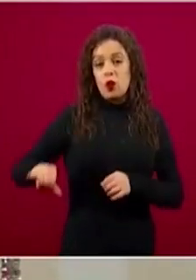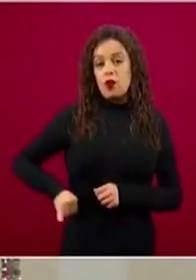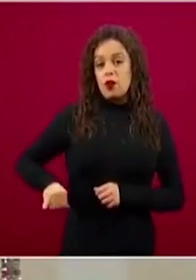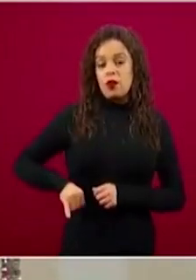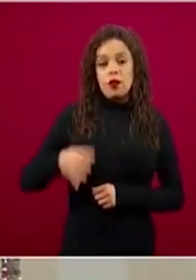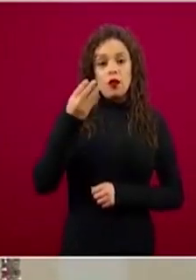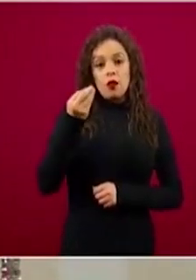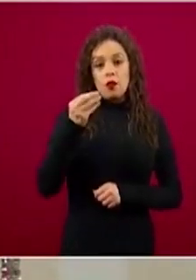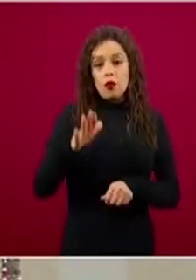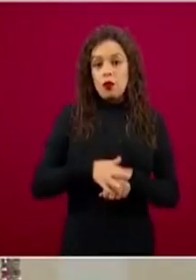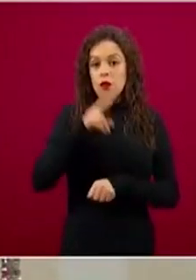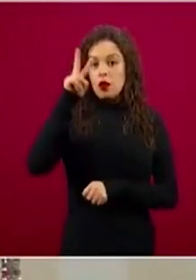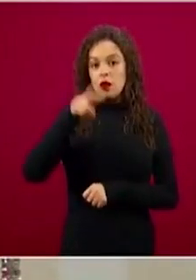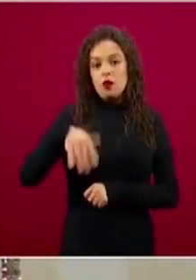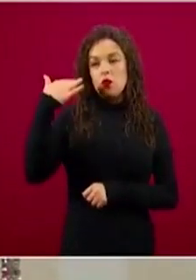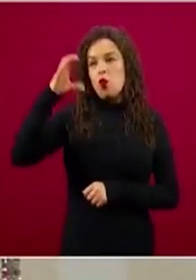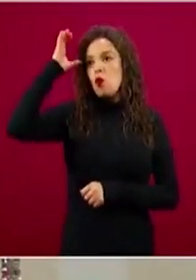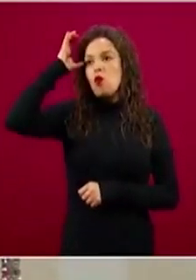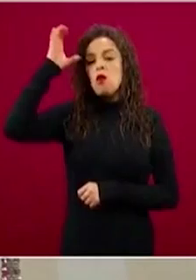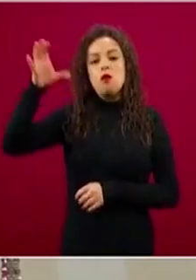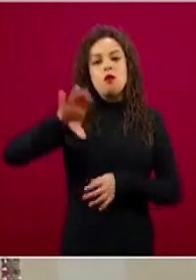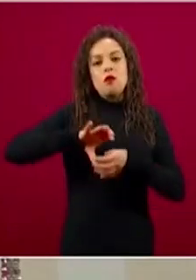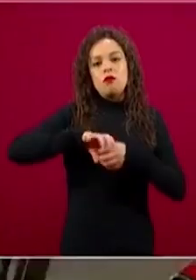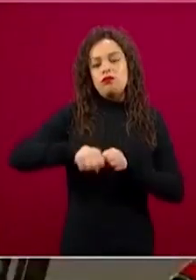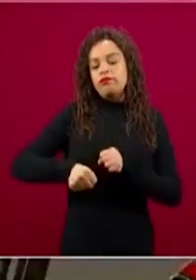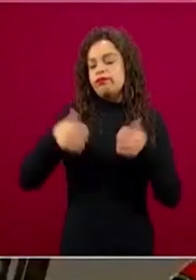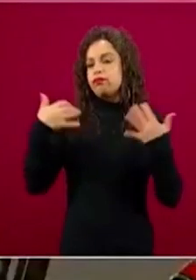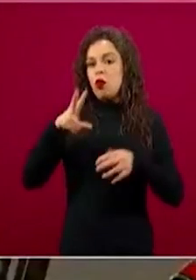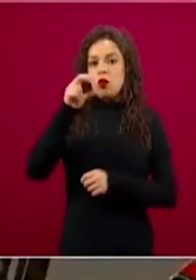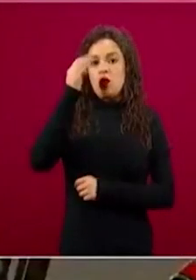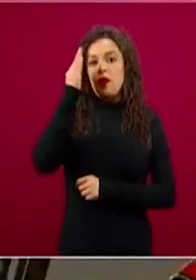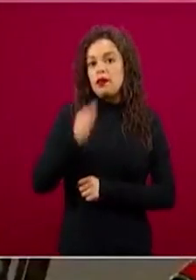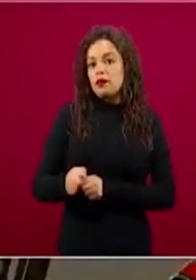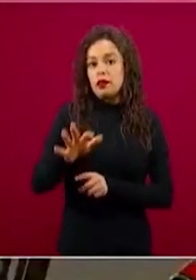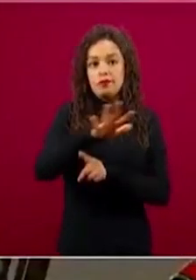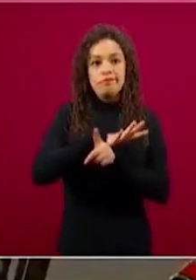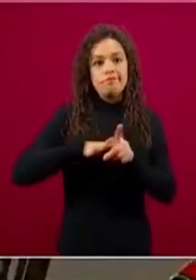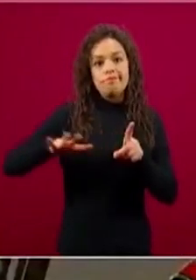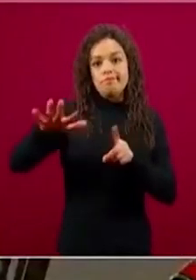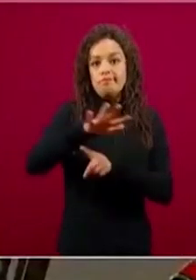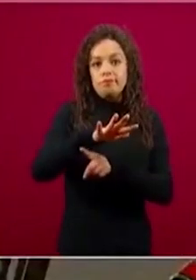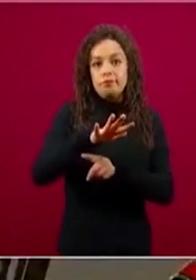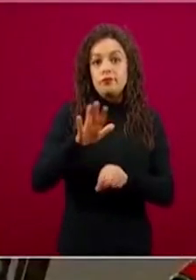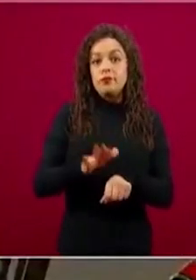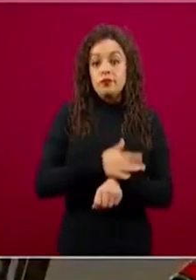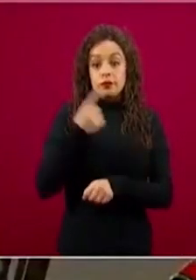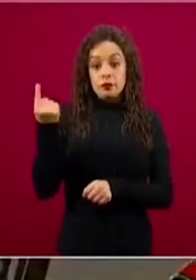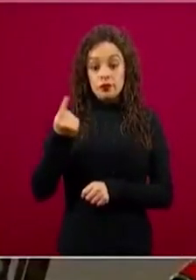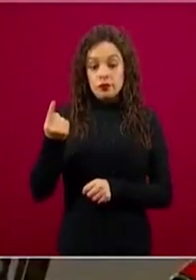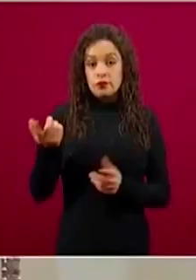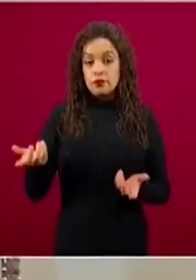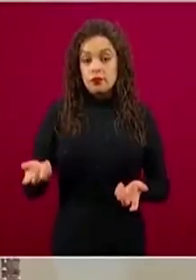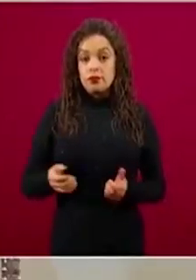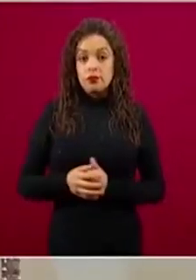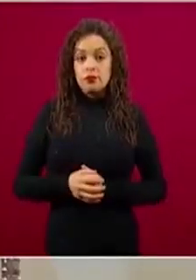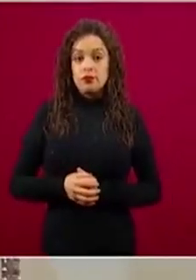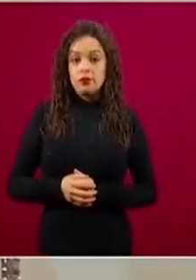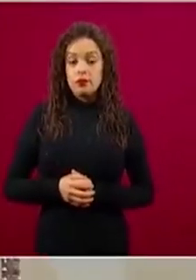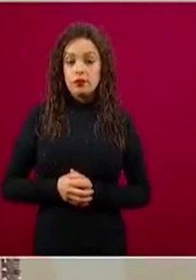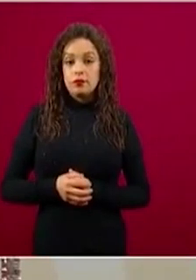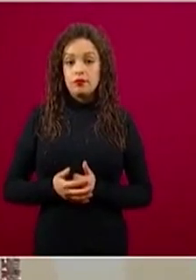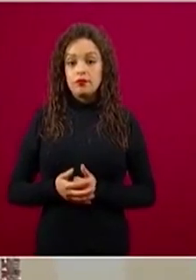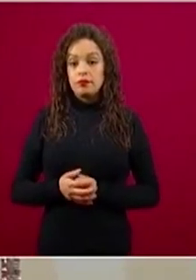alteraciones, aberraciones de la conducta en sociedad, especialmente porque significan una